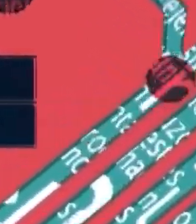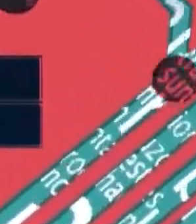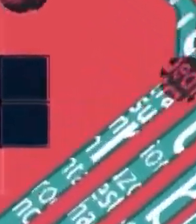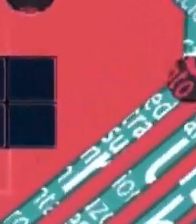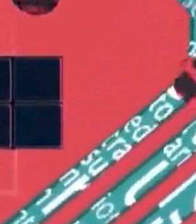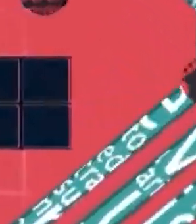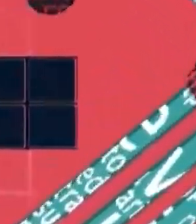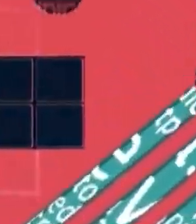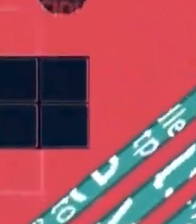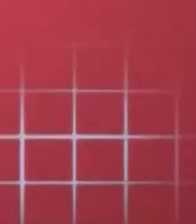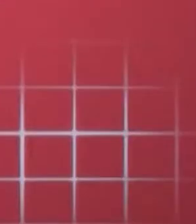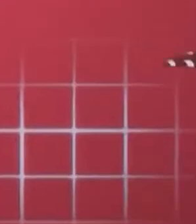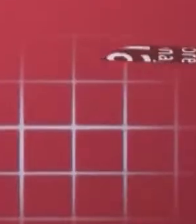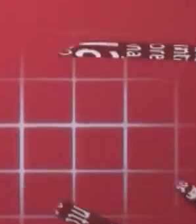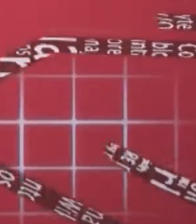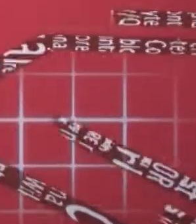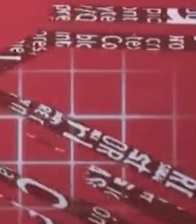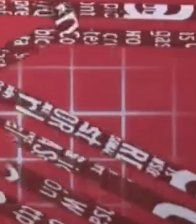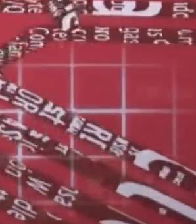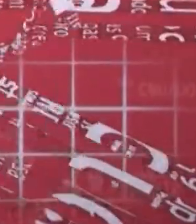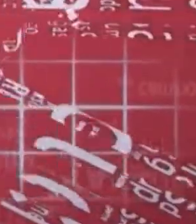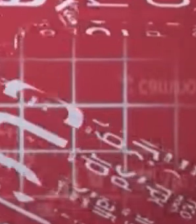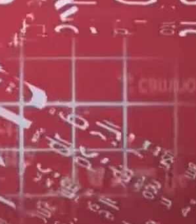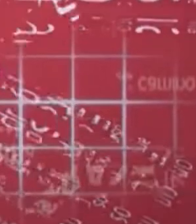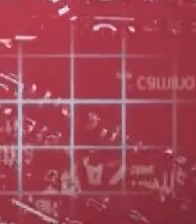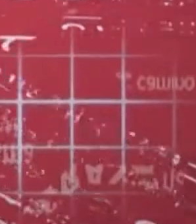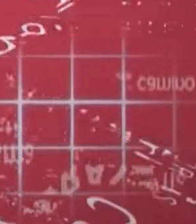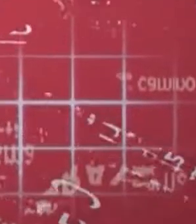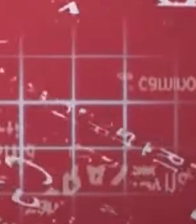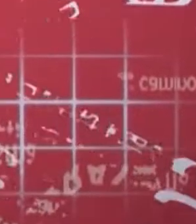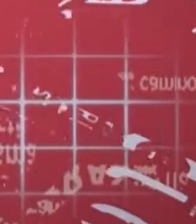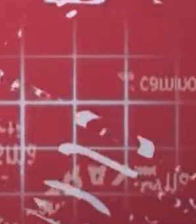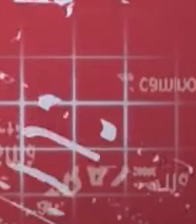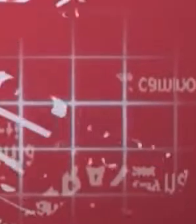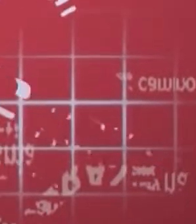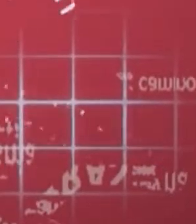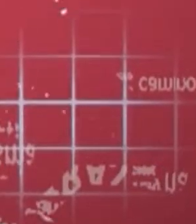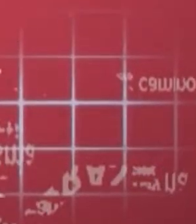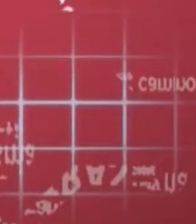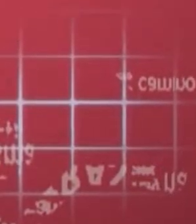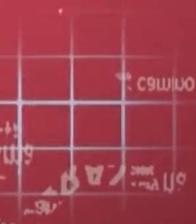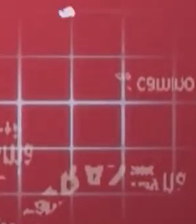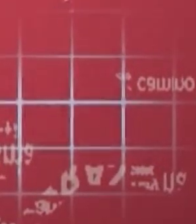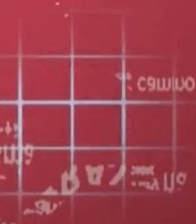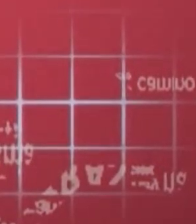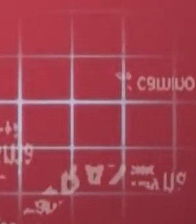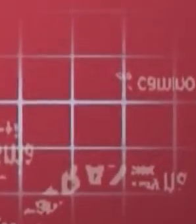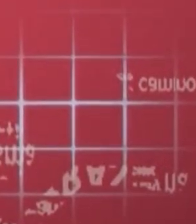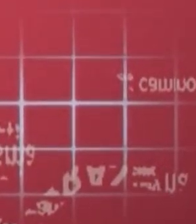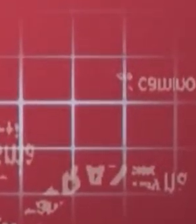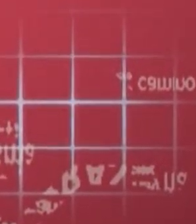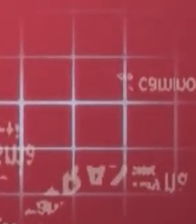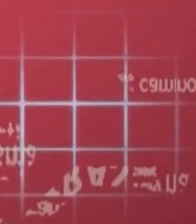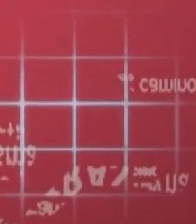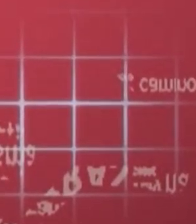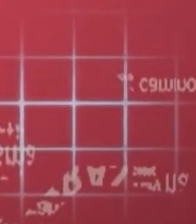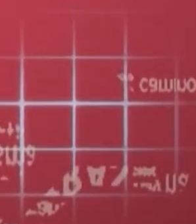complicada, por decirlo de alguna palabra, y no beneficia al final a la gestión de este presidente. O sea, bueno, de hecho, en estos días se